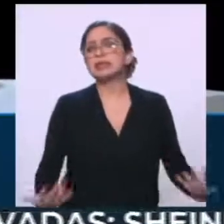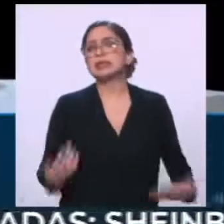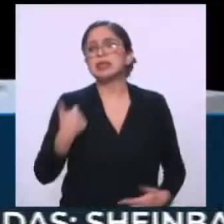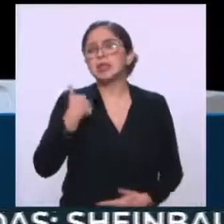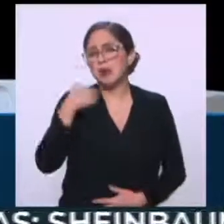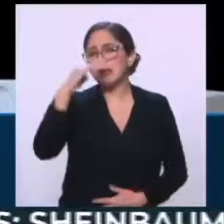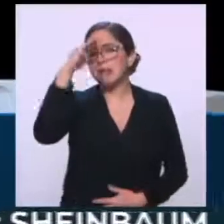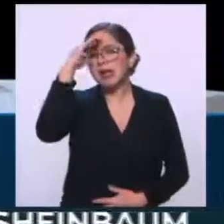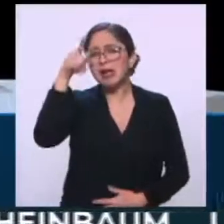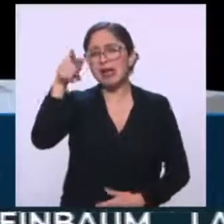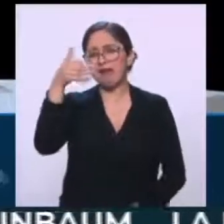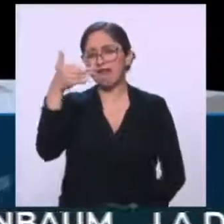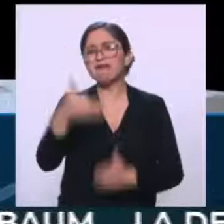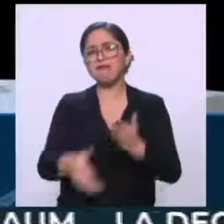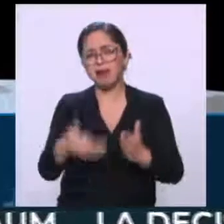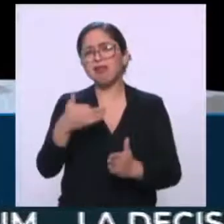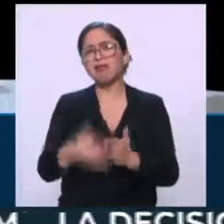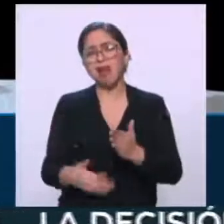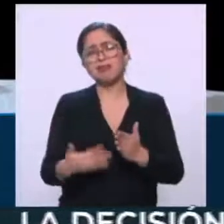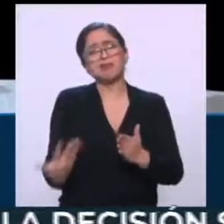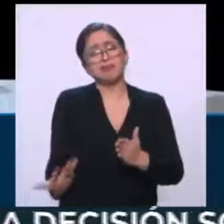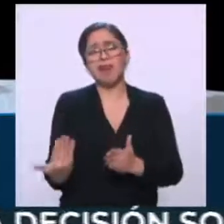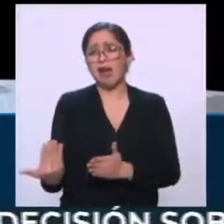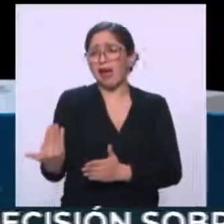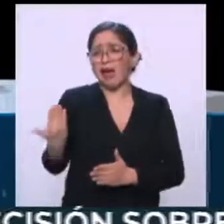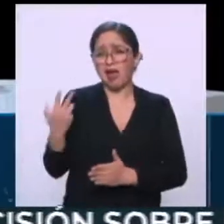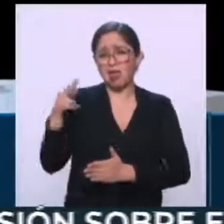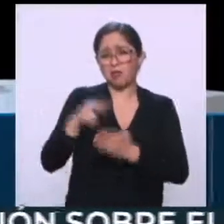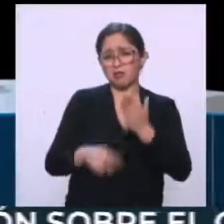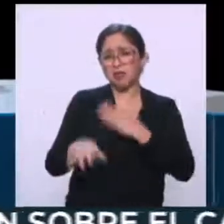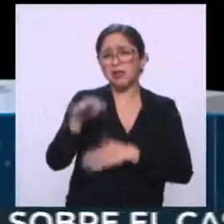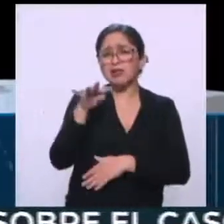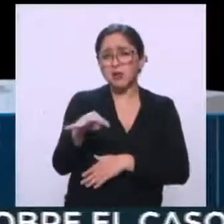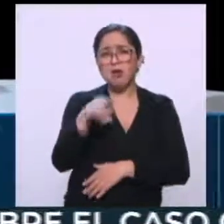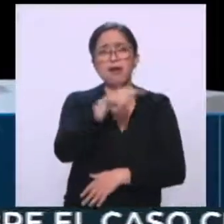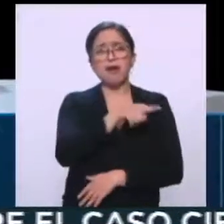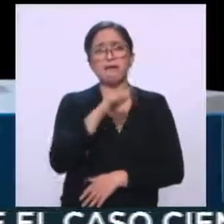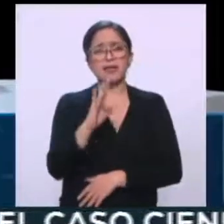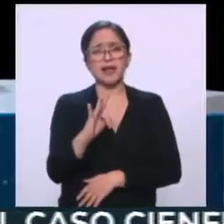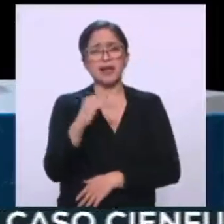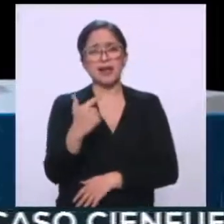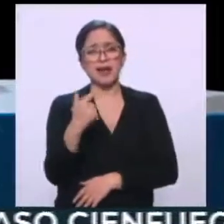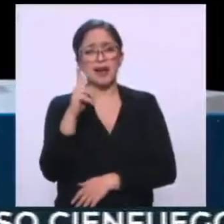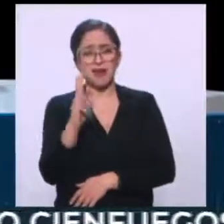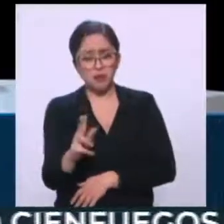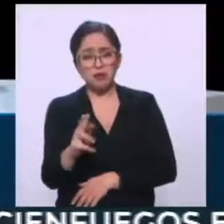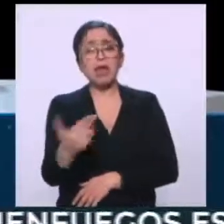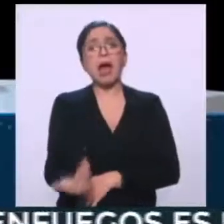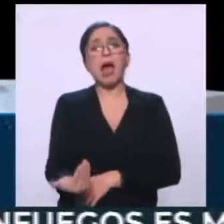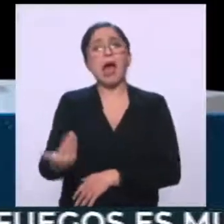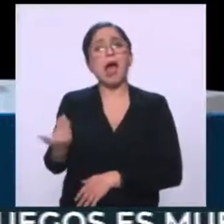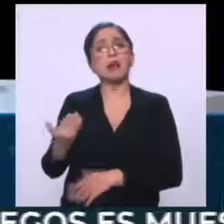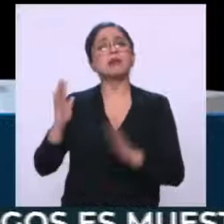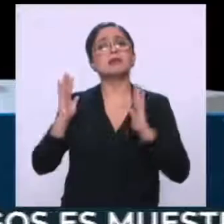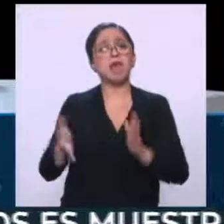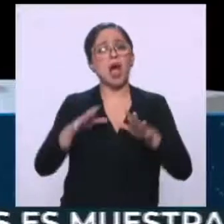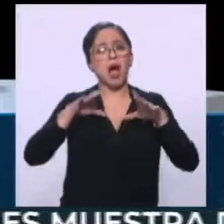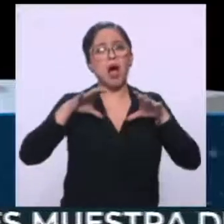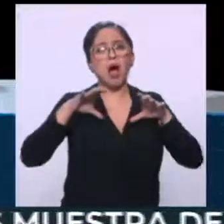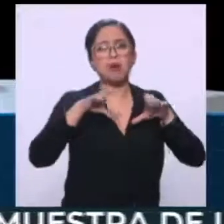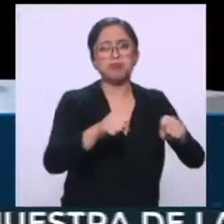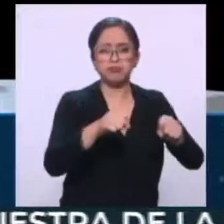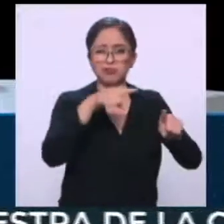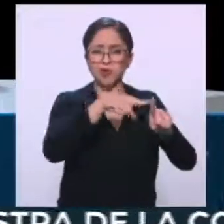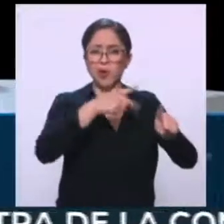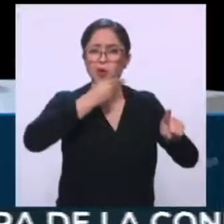quiero decirte que desde el 2019 la Fiscalía capturó a un